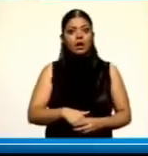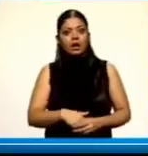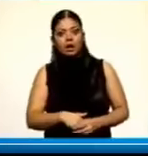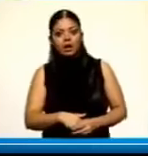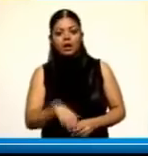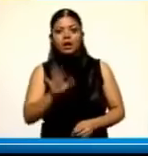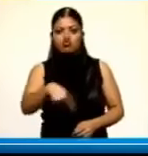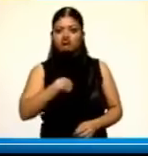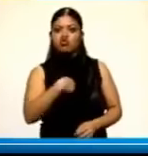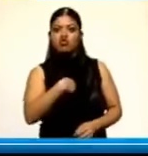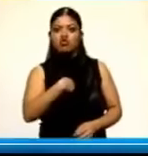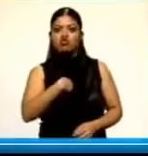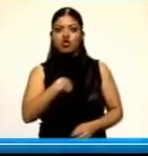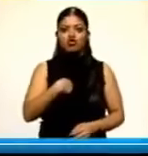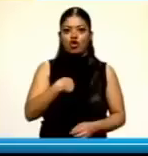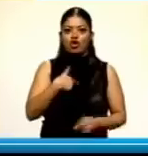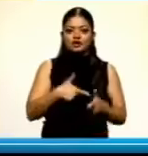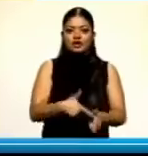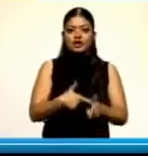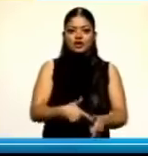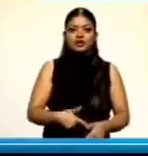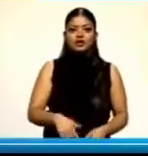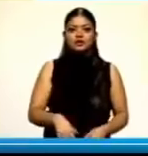¡Ahora voy yo!